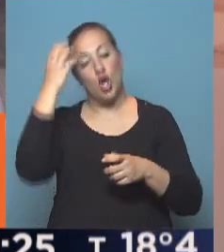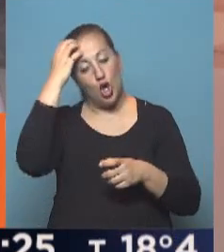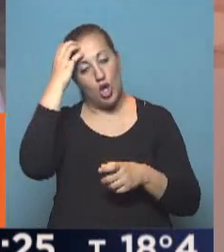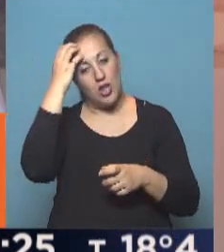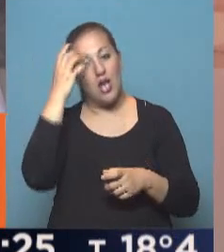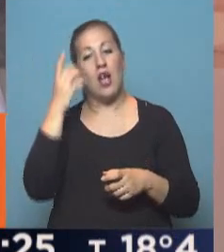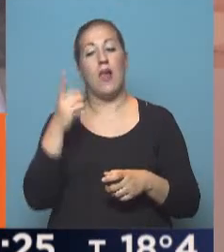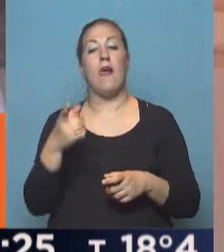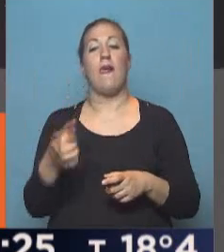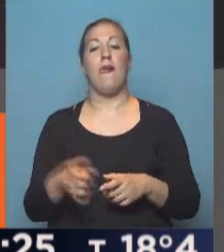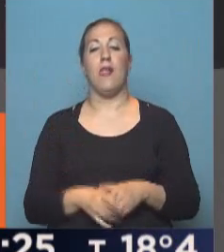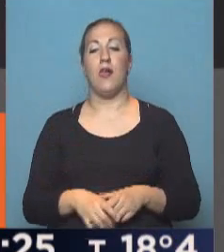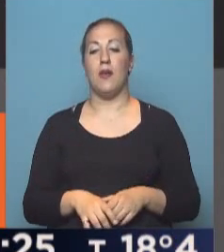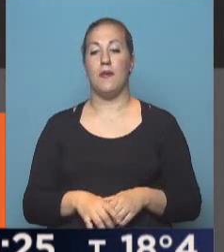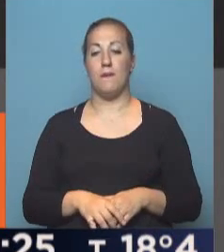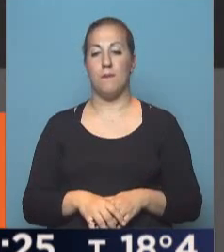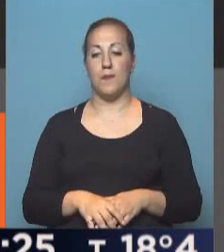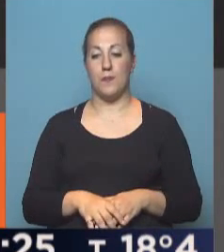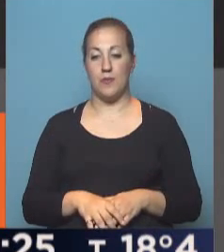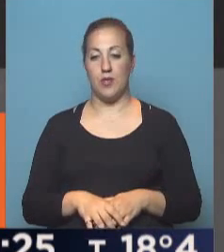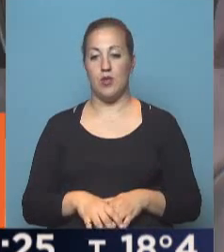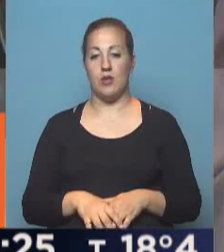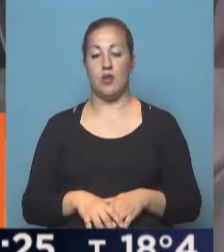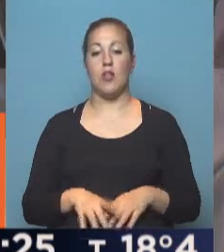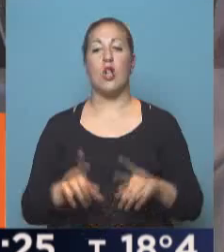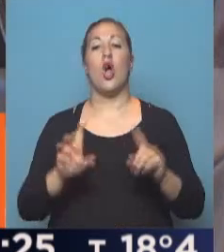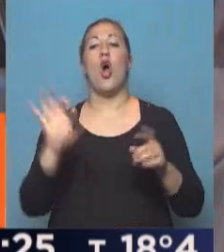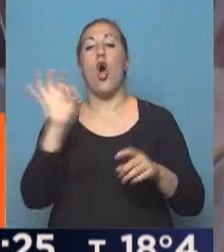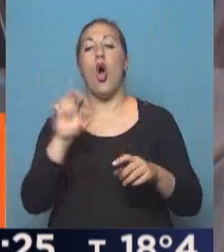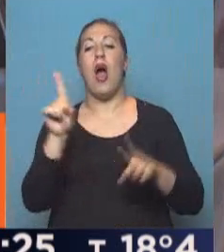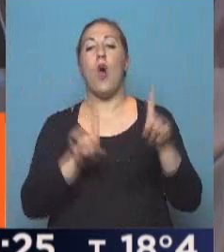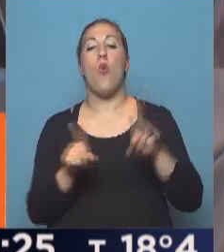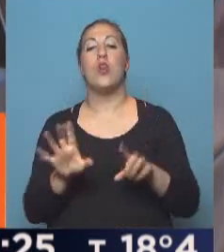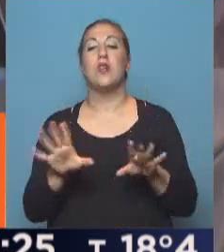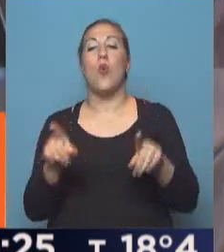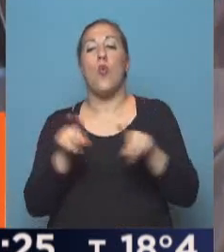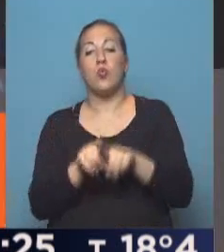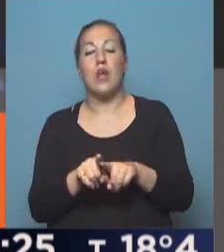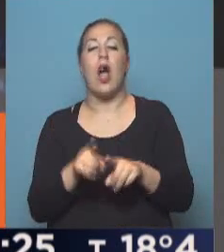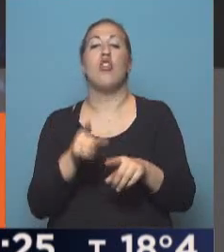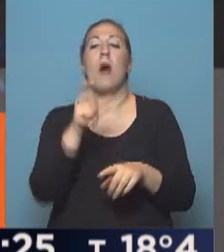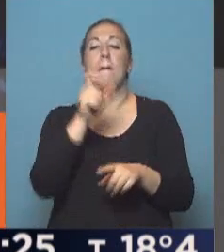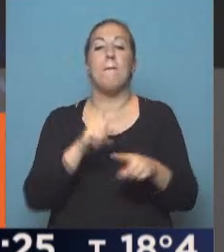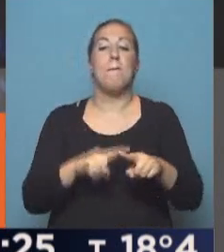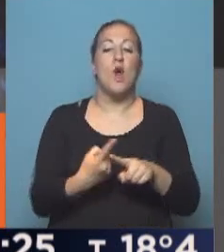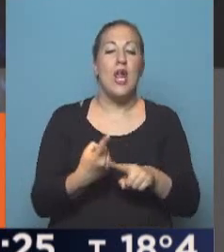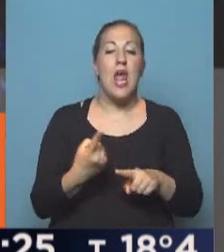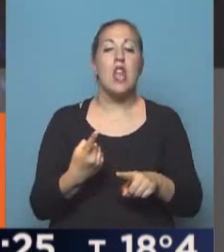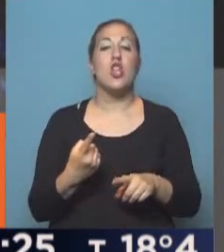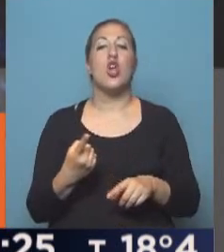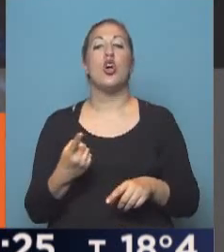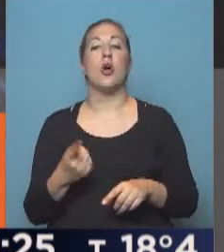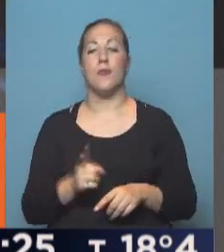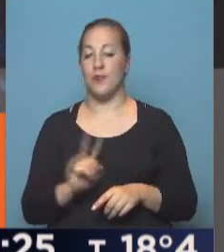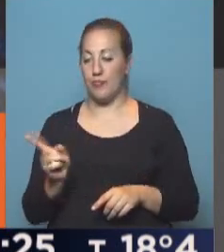el legislativo no incluso también porque es que tiene esta función pública así que si quieren no en las ingles